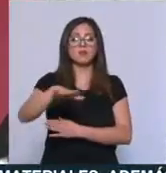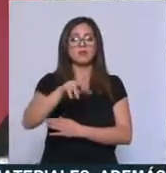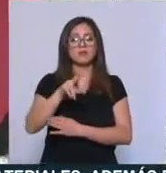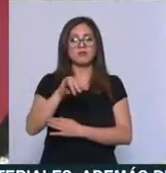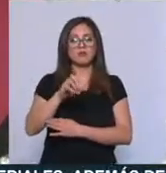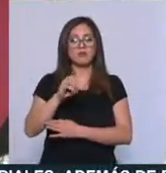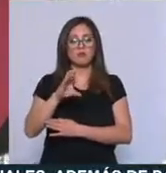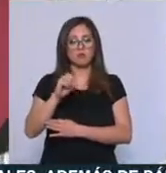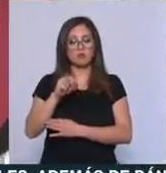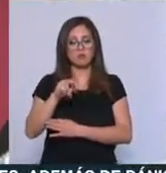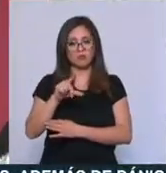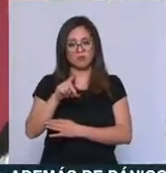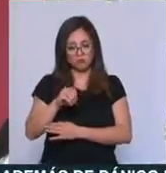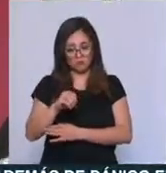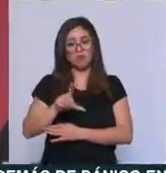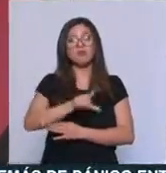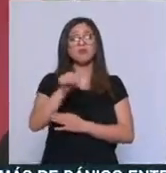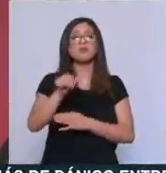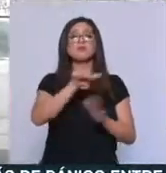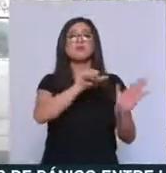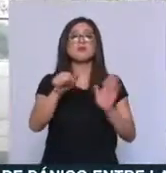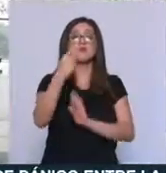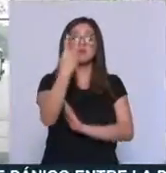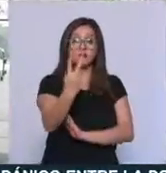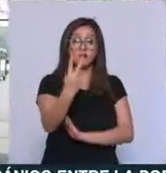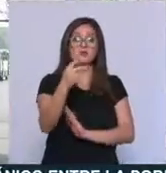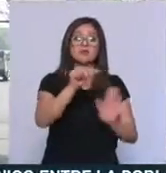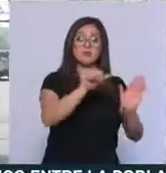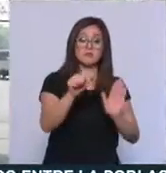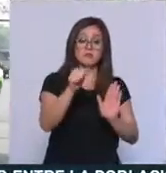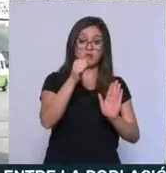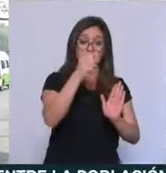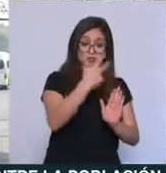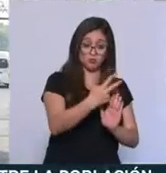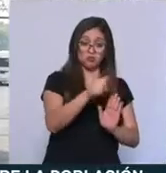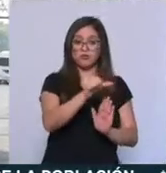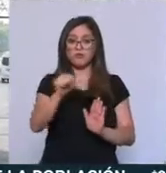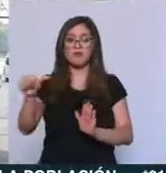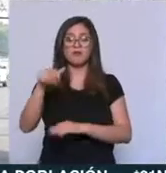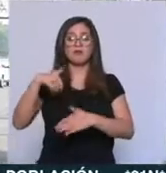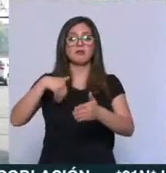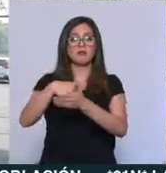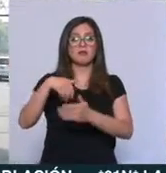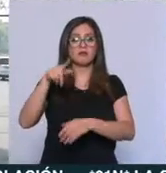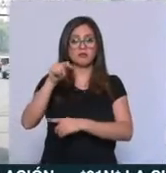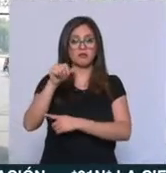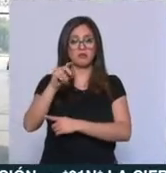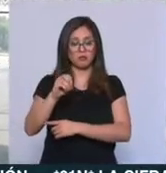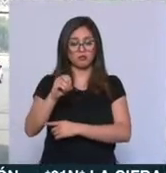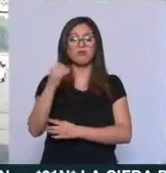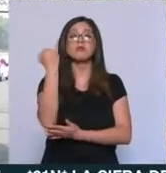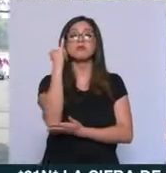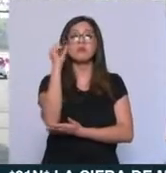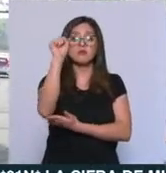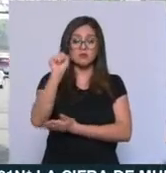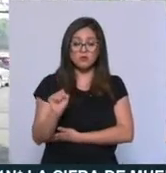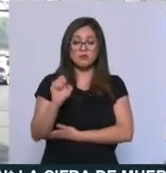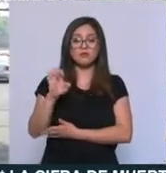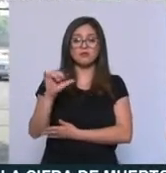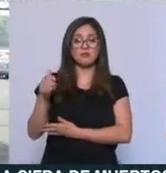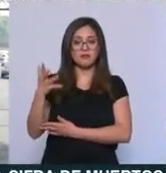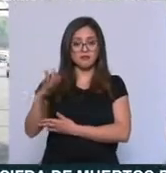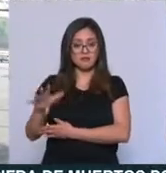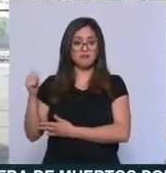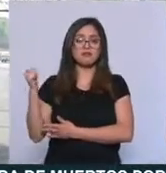Consulado. Avenida 602 de Avenida 608 a Vía Tapo. Insurgente Sur de Eje 10 Sur